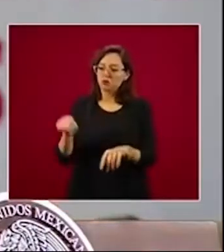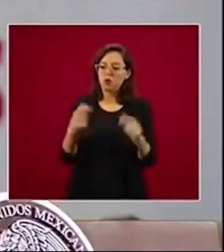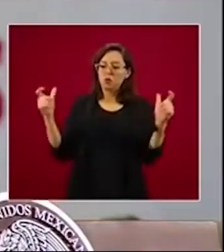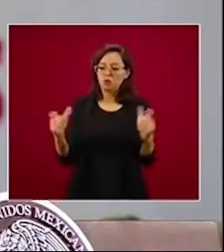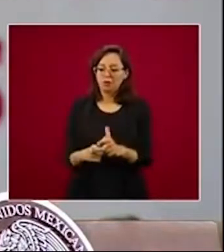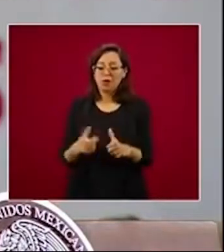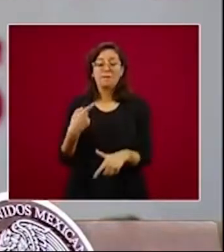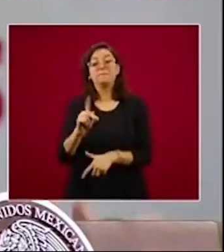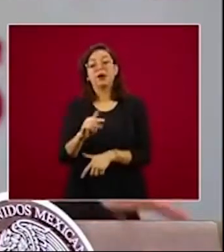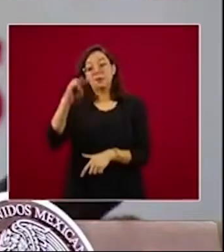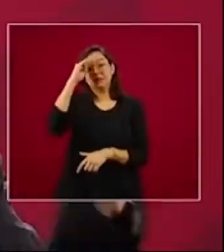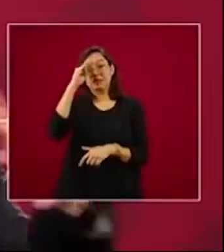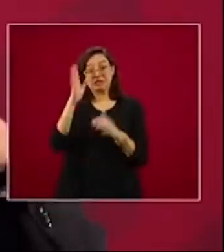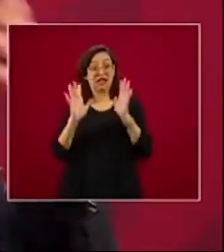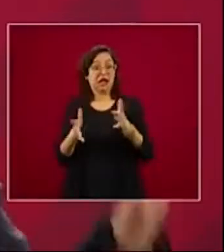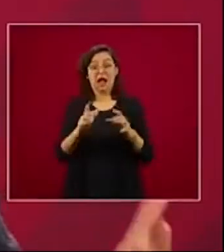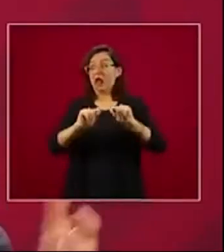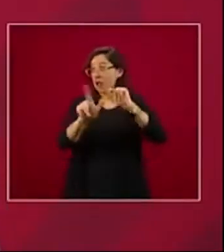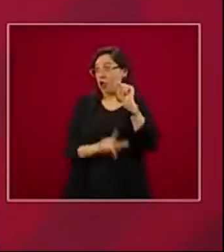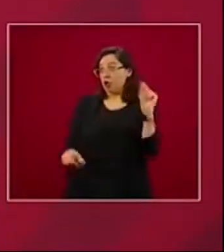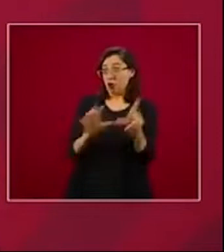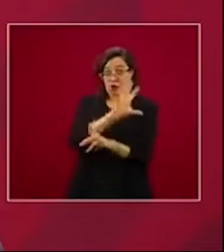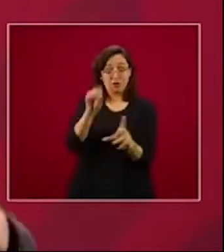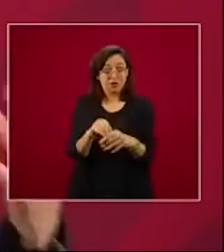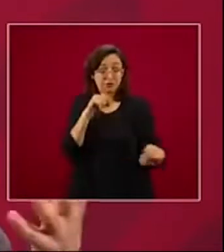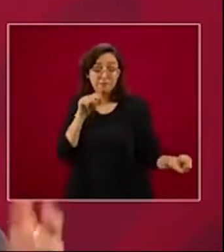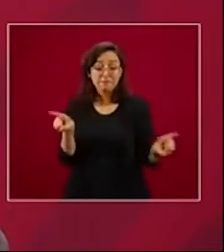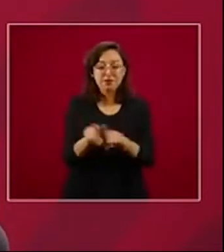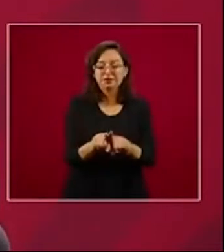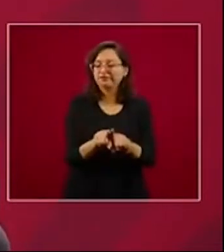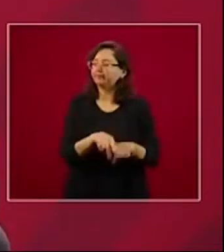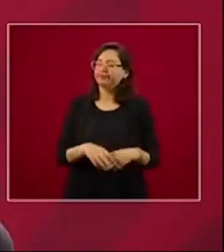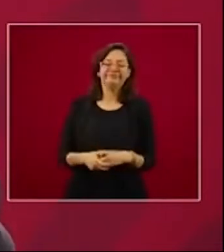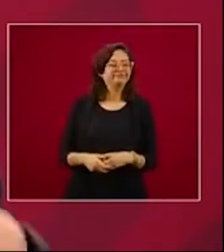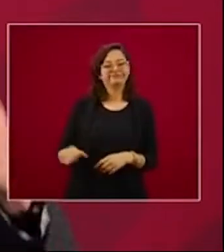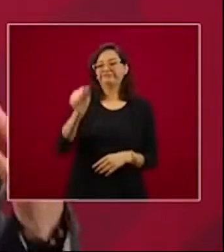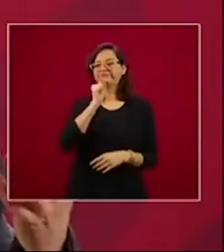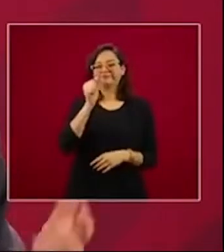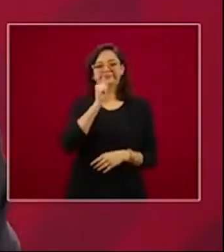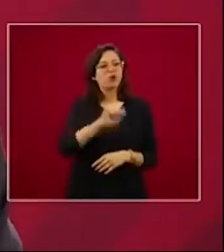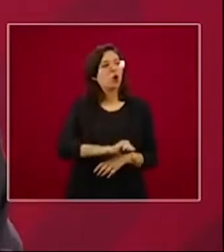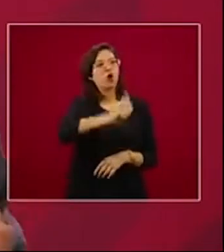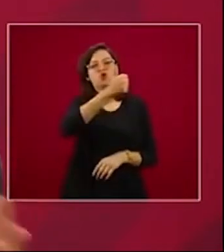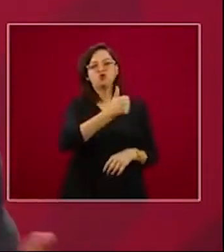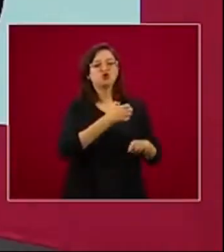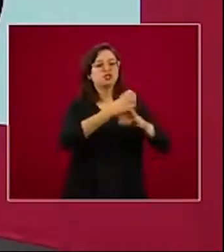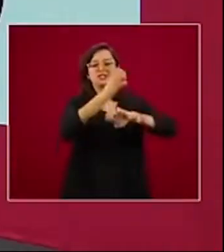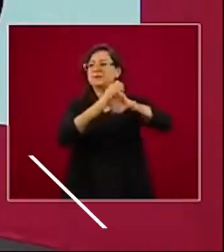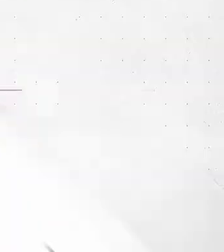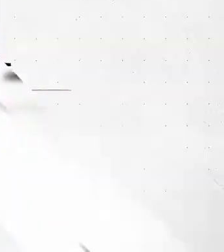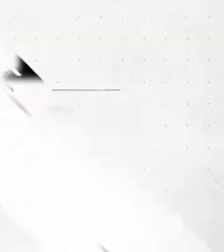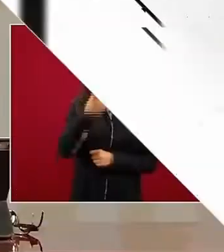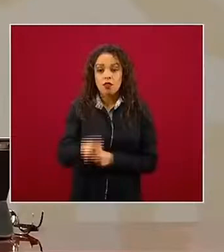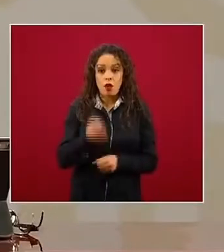deben nadie confundirse con que la epidemia en el conjunto del país haya llegado a su pico máximo y esté en descenso. No es